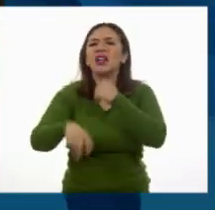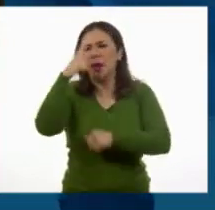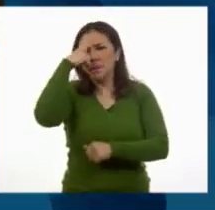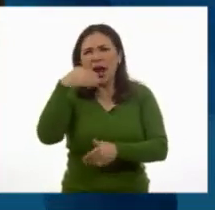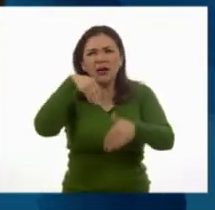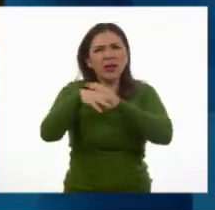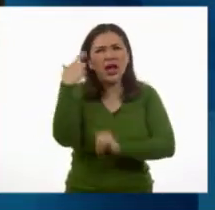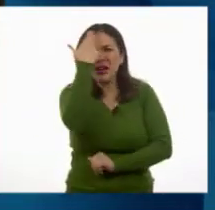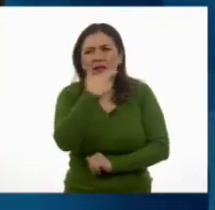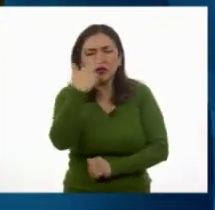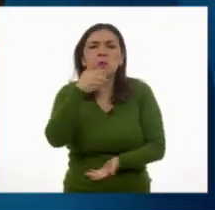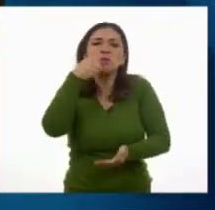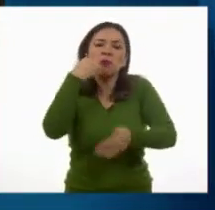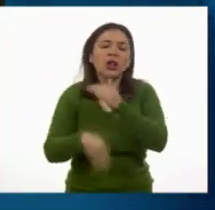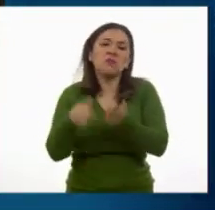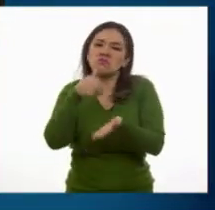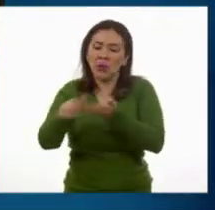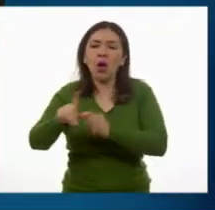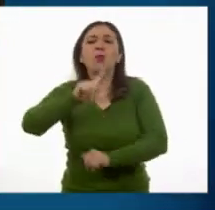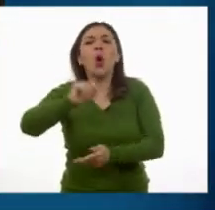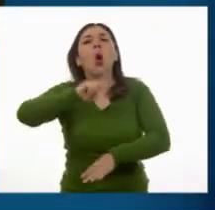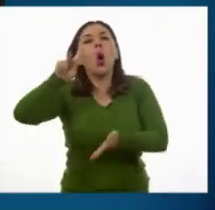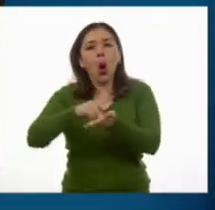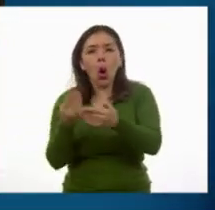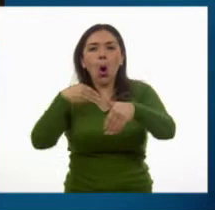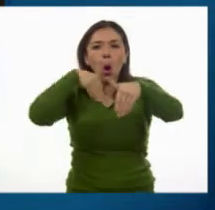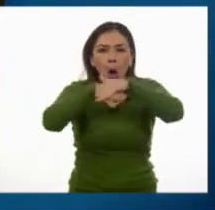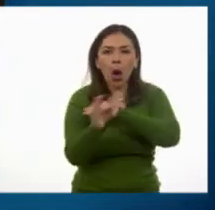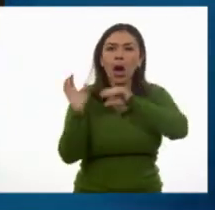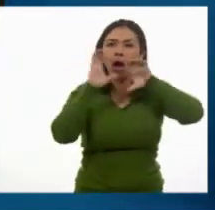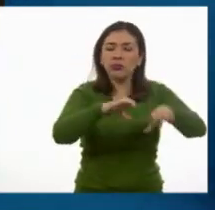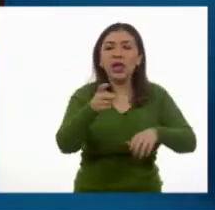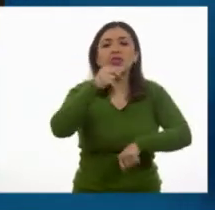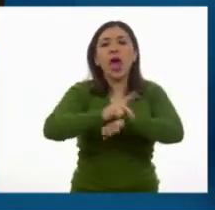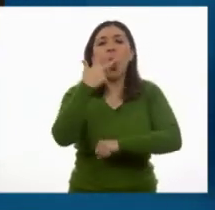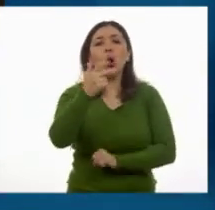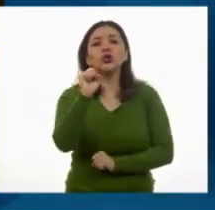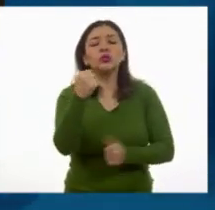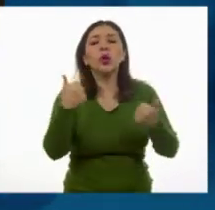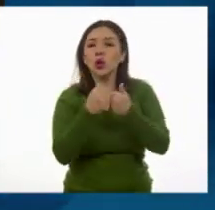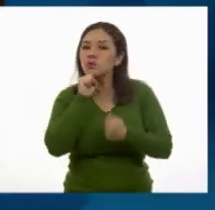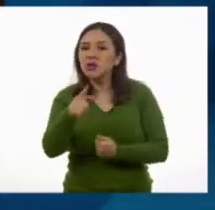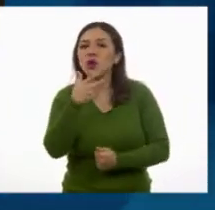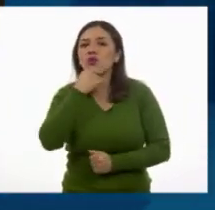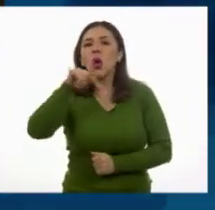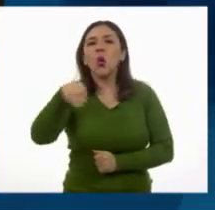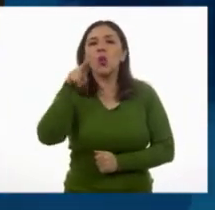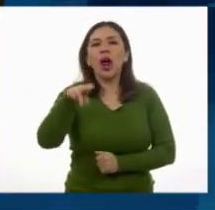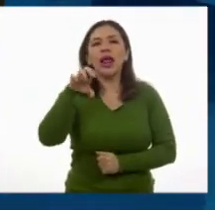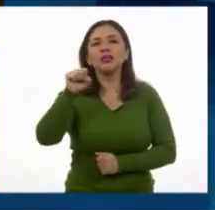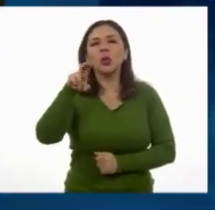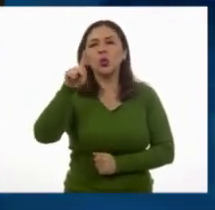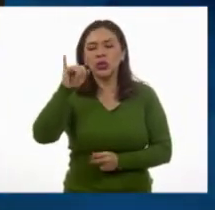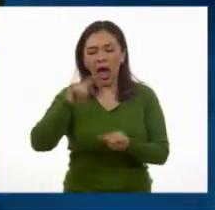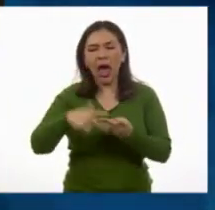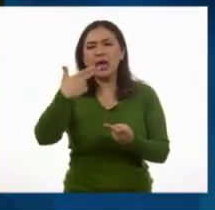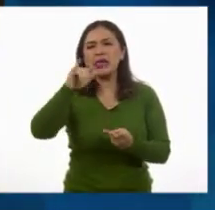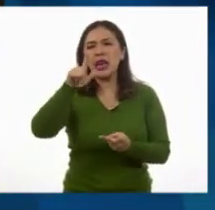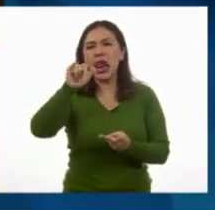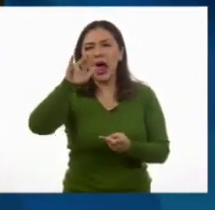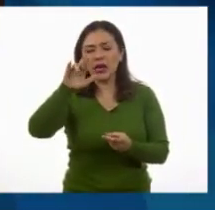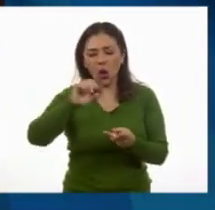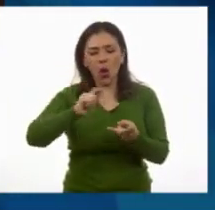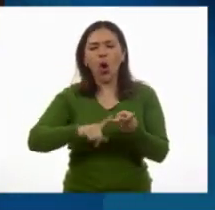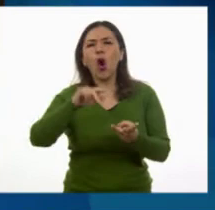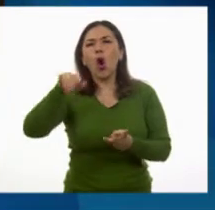revisión. Reingresó al colegio el 8 de septiembre, junto con Juan Escutia, Hilario Pérez de León y José